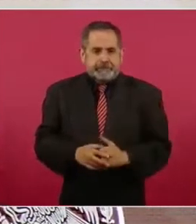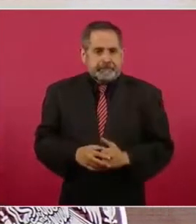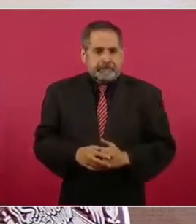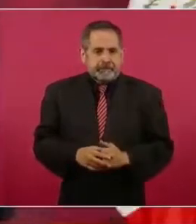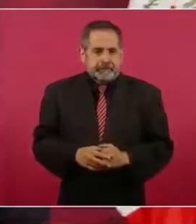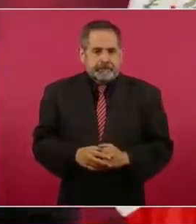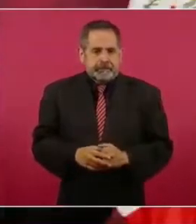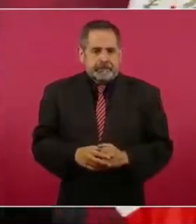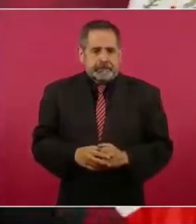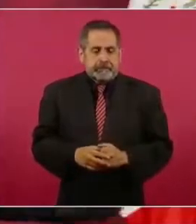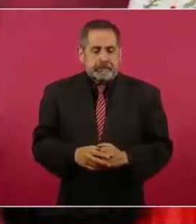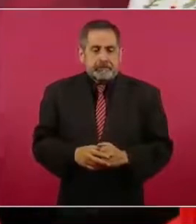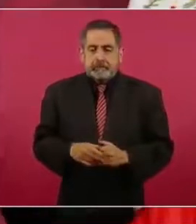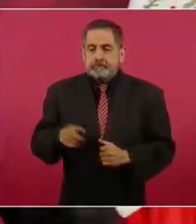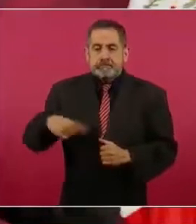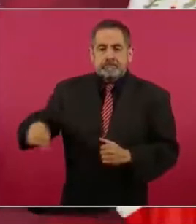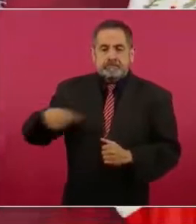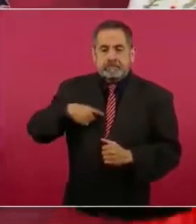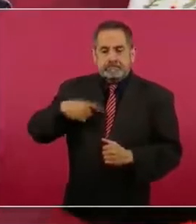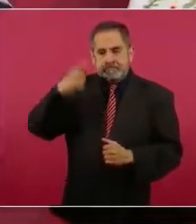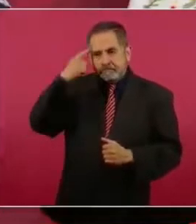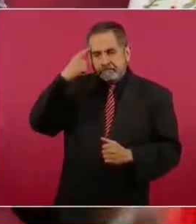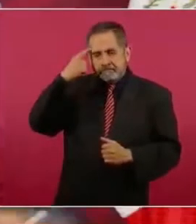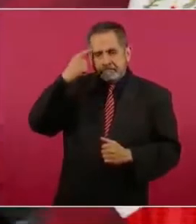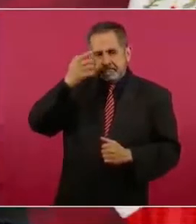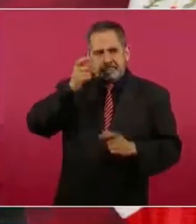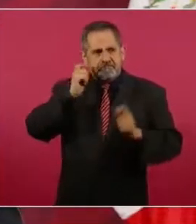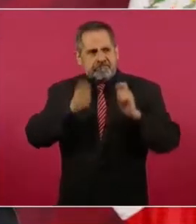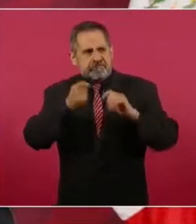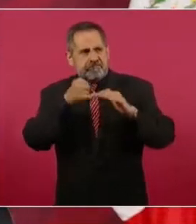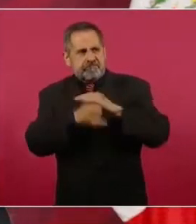sin tener idea de nada,